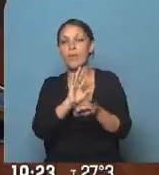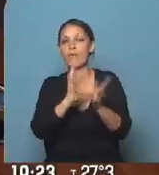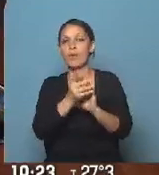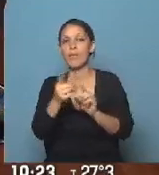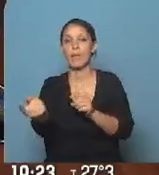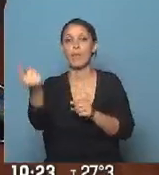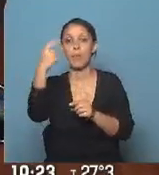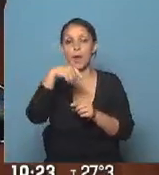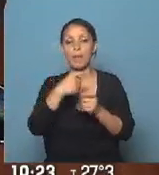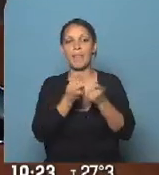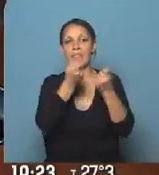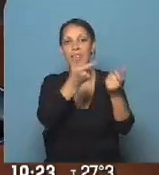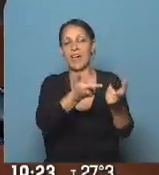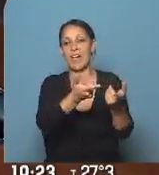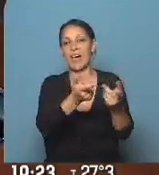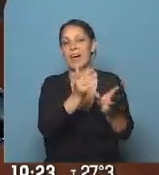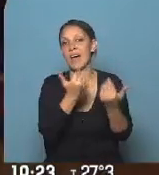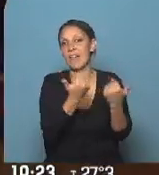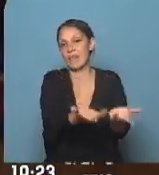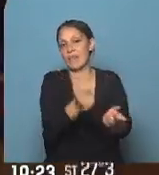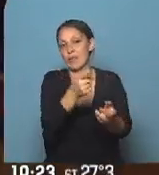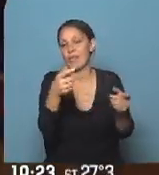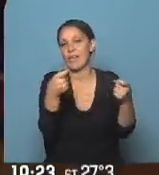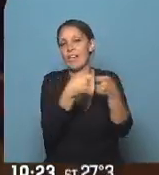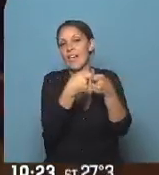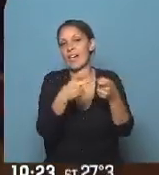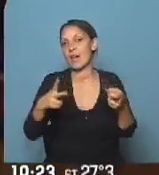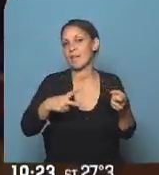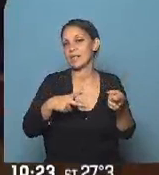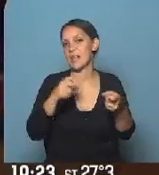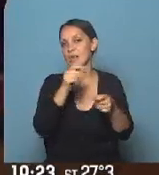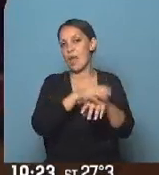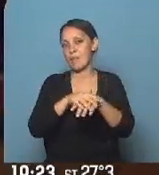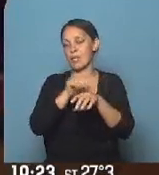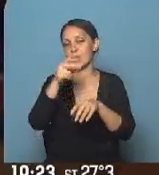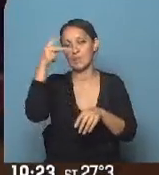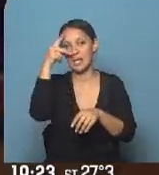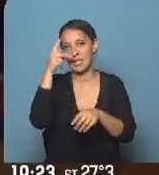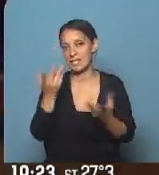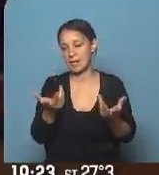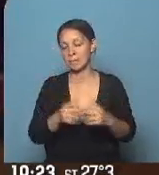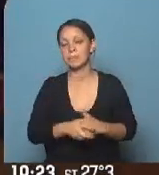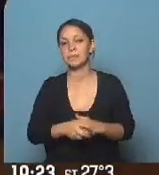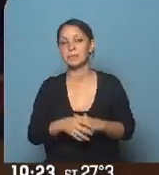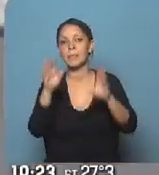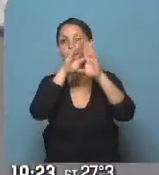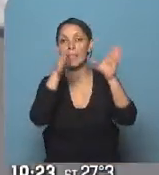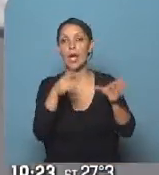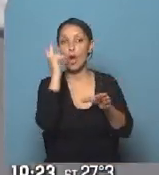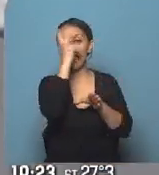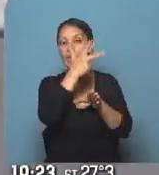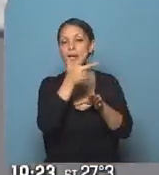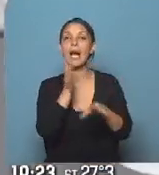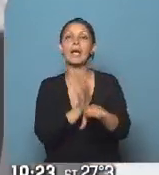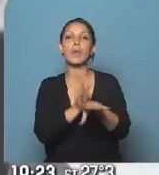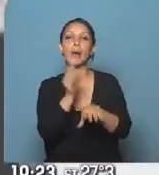a empresarios amigos, Lázaro Báez y demás. En definitiva, los hoteles terminaron siendo una